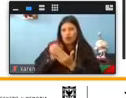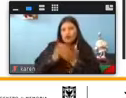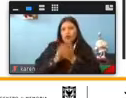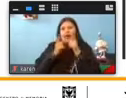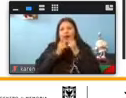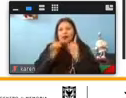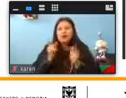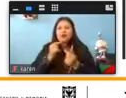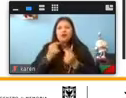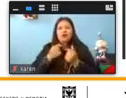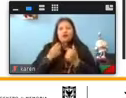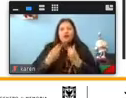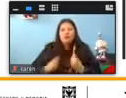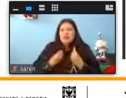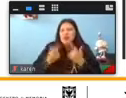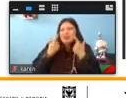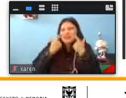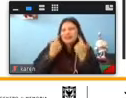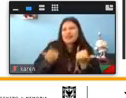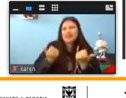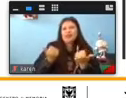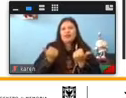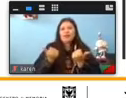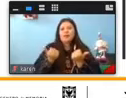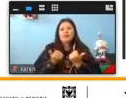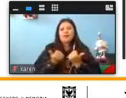vivir sabroso, el vivichidó,